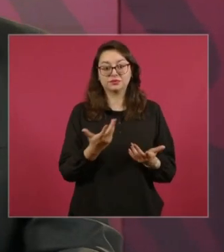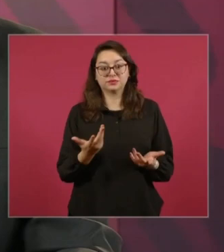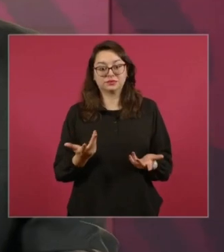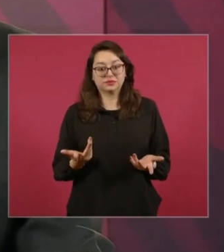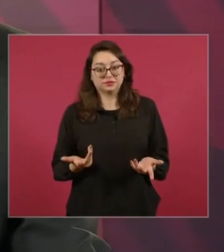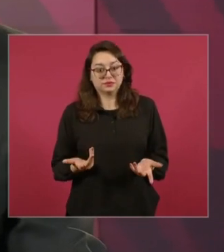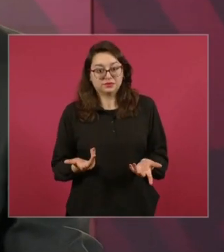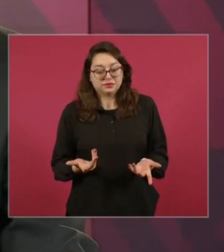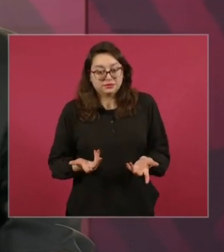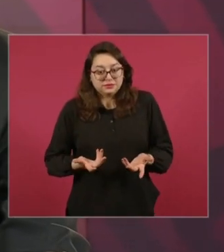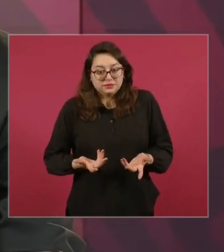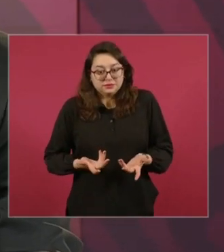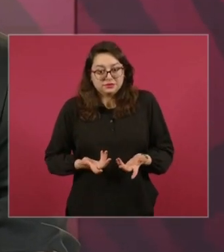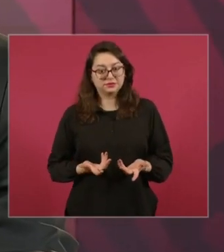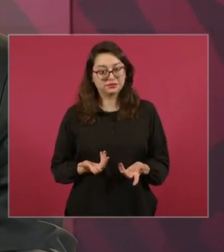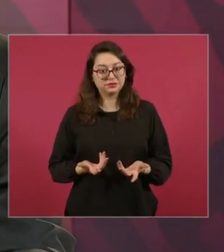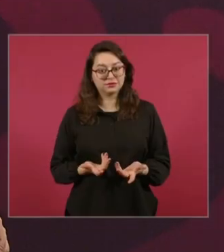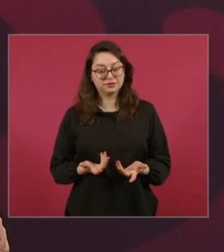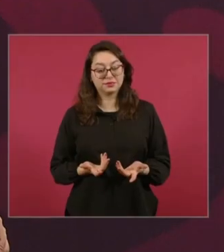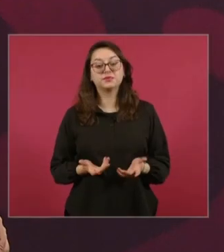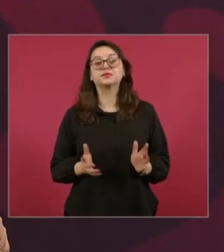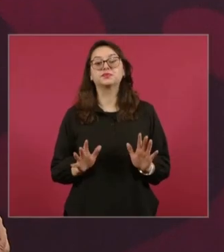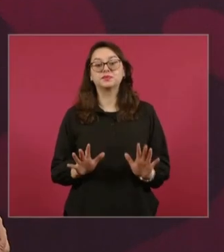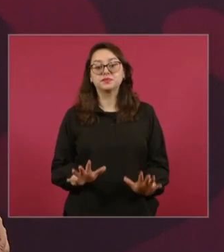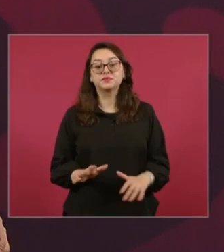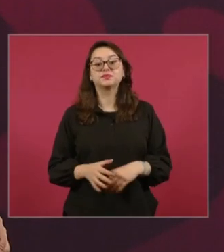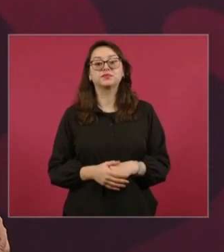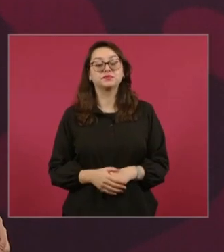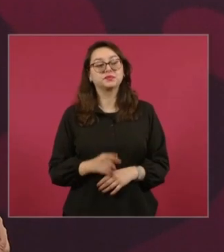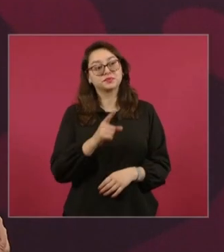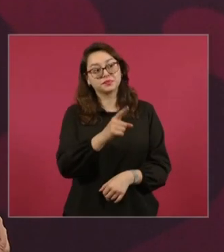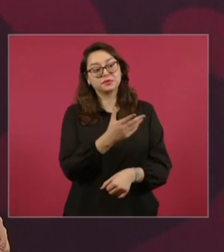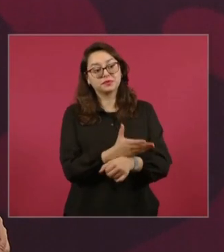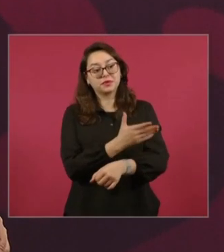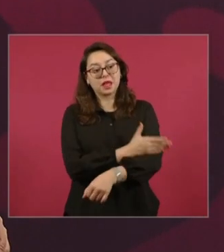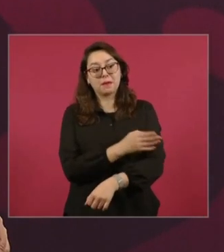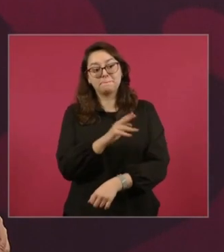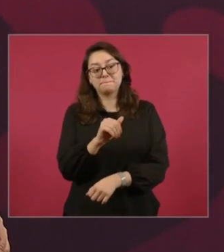la refinería de Madero parada.